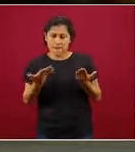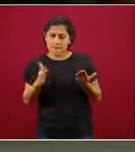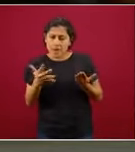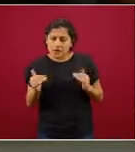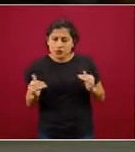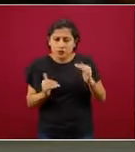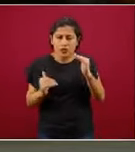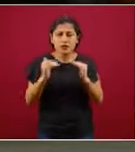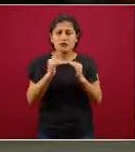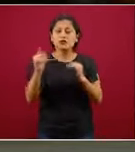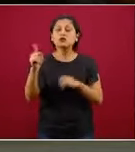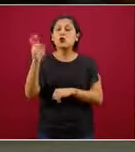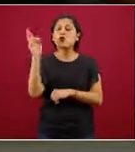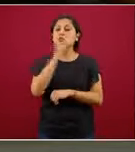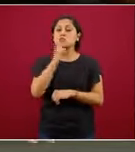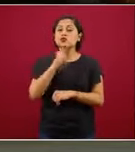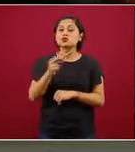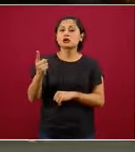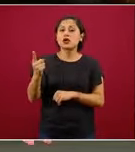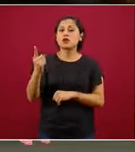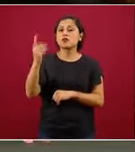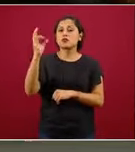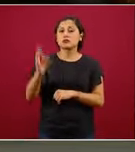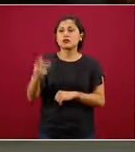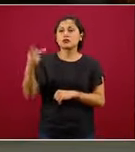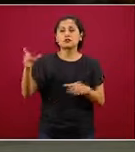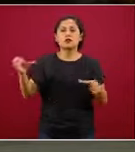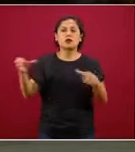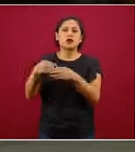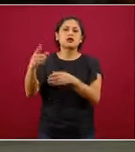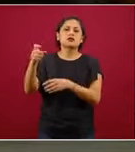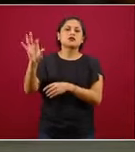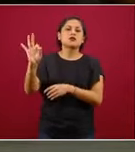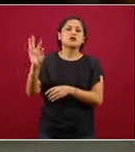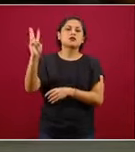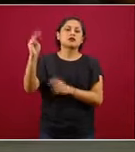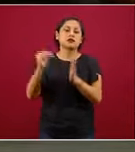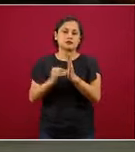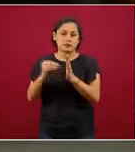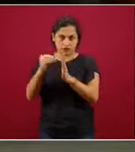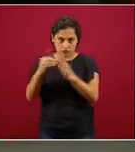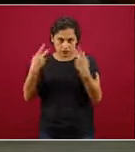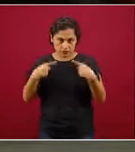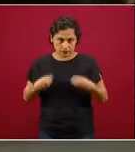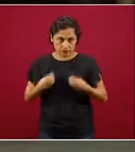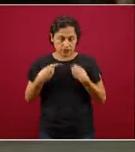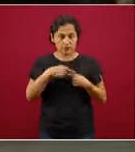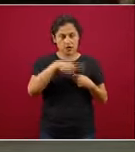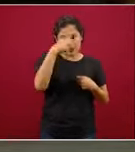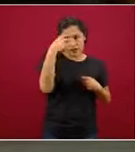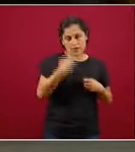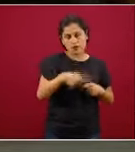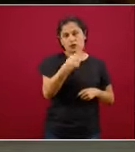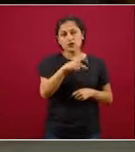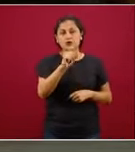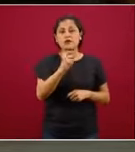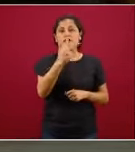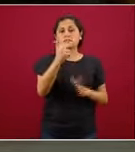un 1% a México, pero que tiene una población de 143 millones, México tiene una población de 128